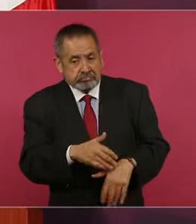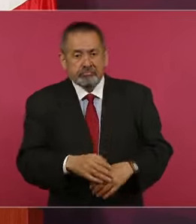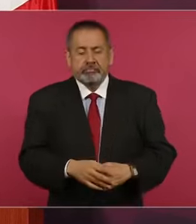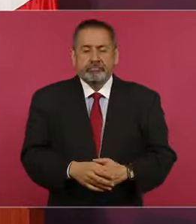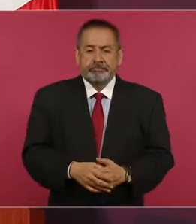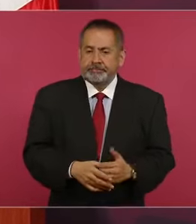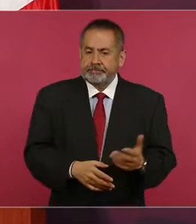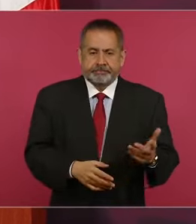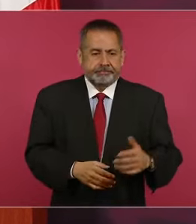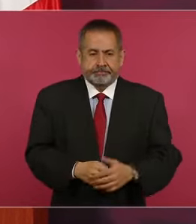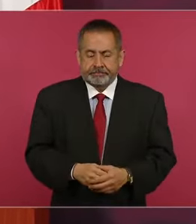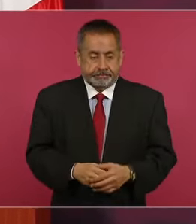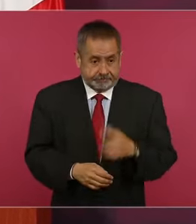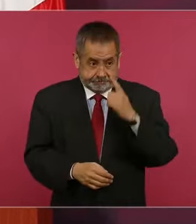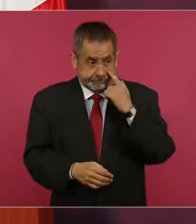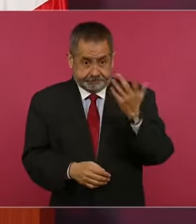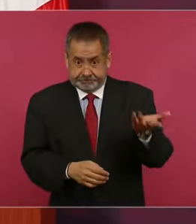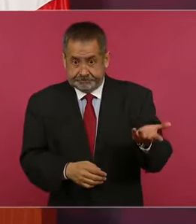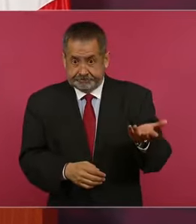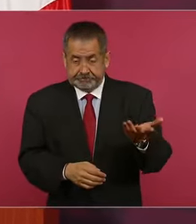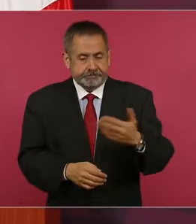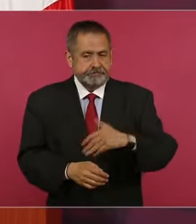Y esto es una prueba más.